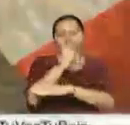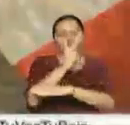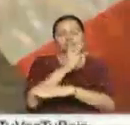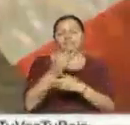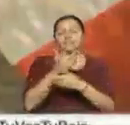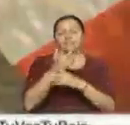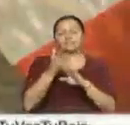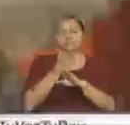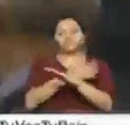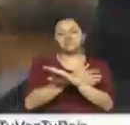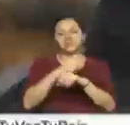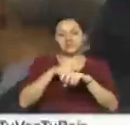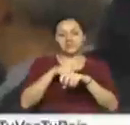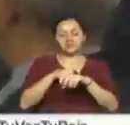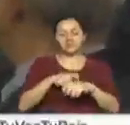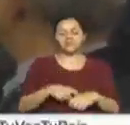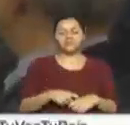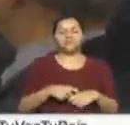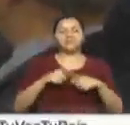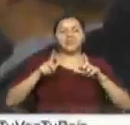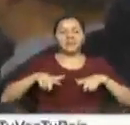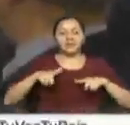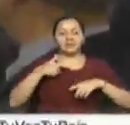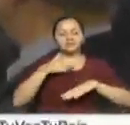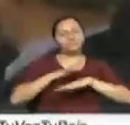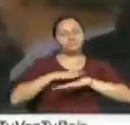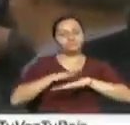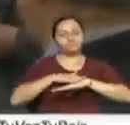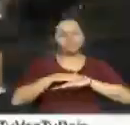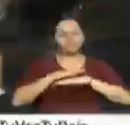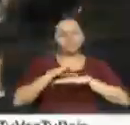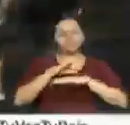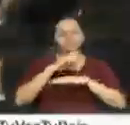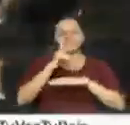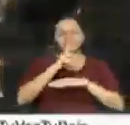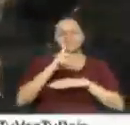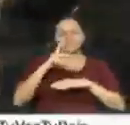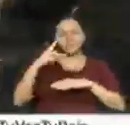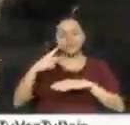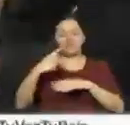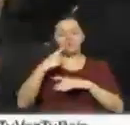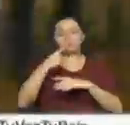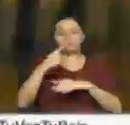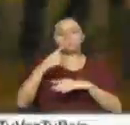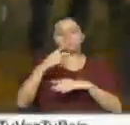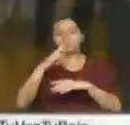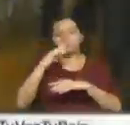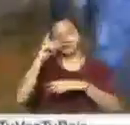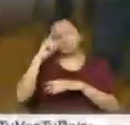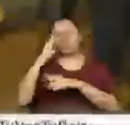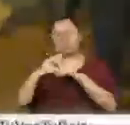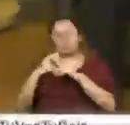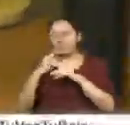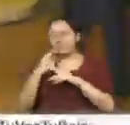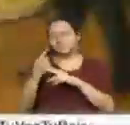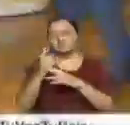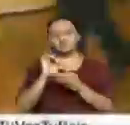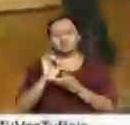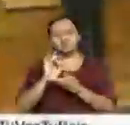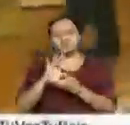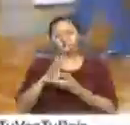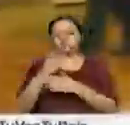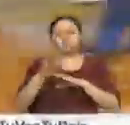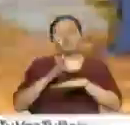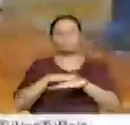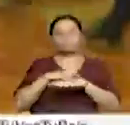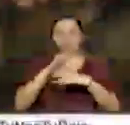ya un poquito larga data. Moreno le solicitó a Kuczynski, a nombre del presidente Rafael Correa, que expulse a un ciudadano